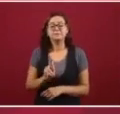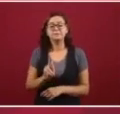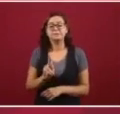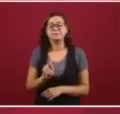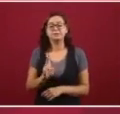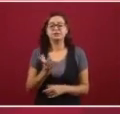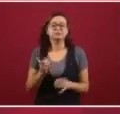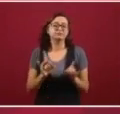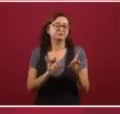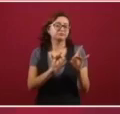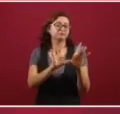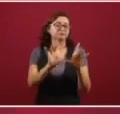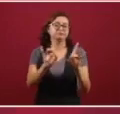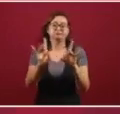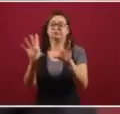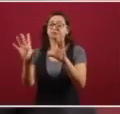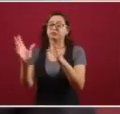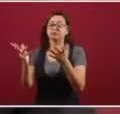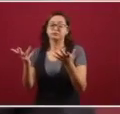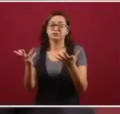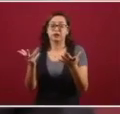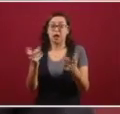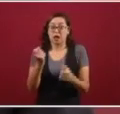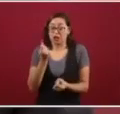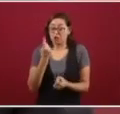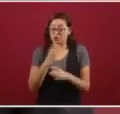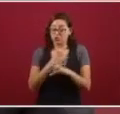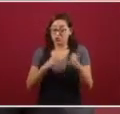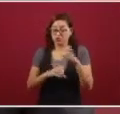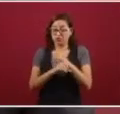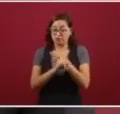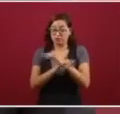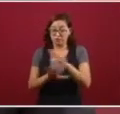pues hay cosas que no podemos decir.